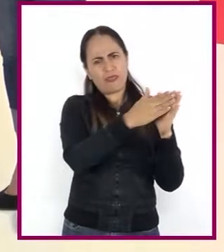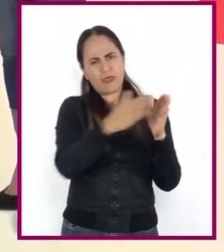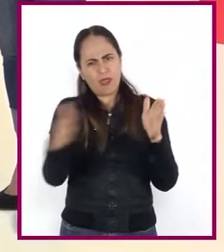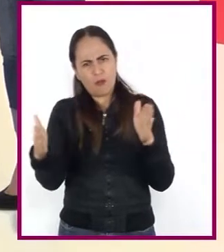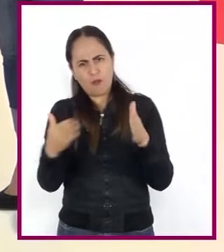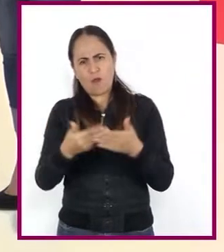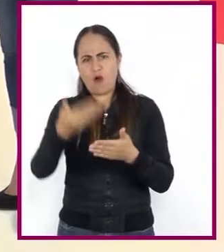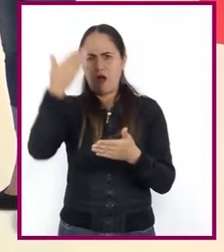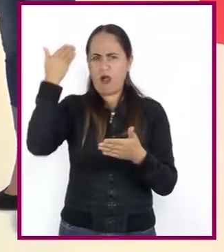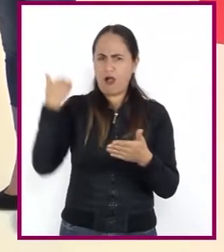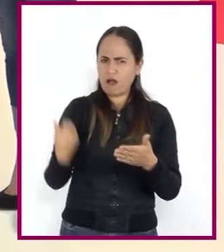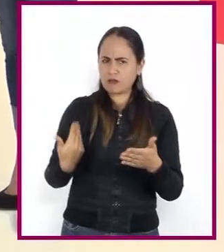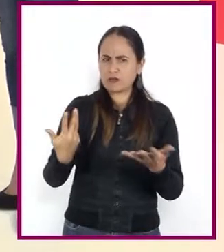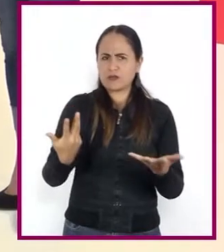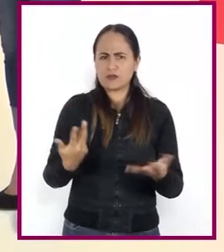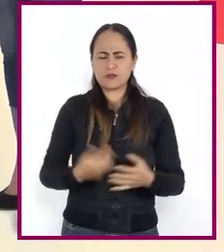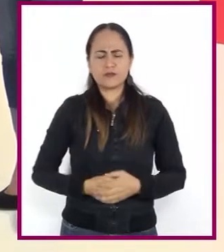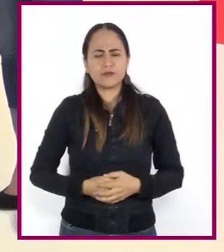régimen?